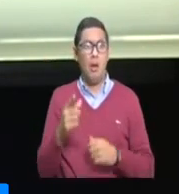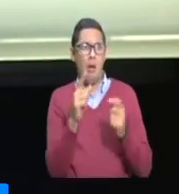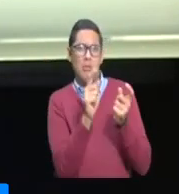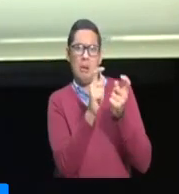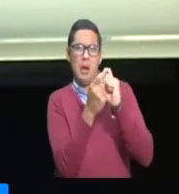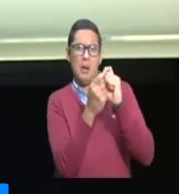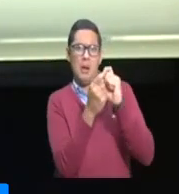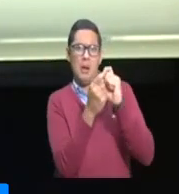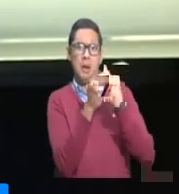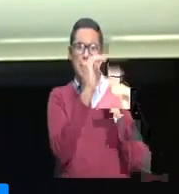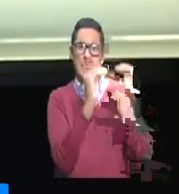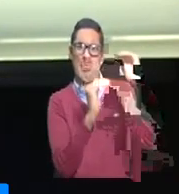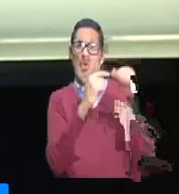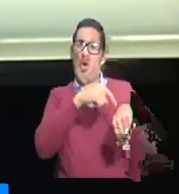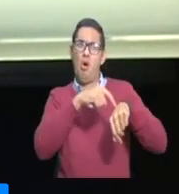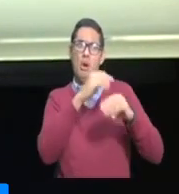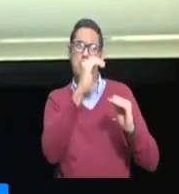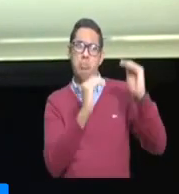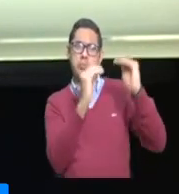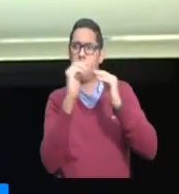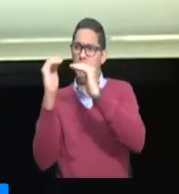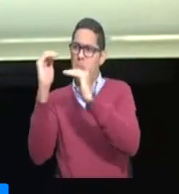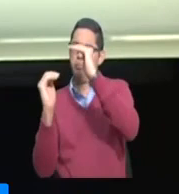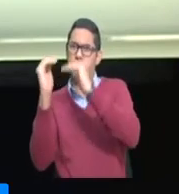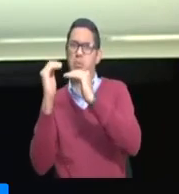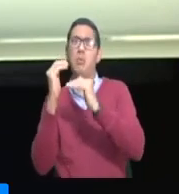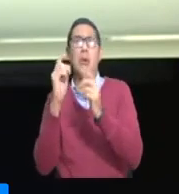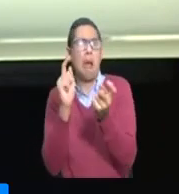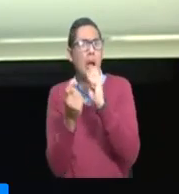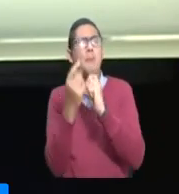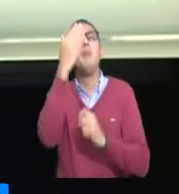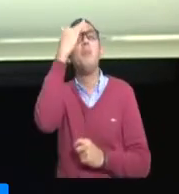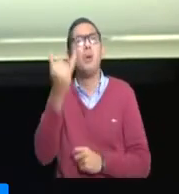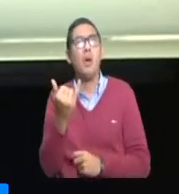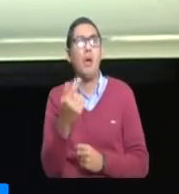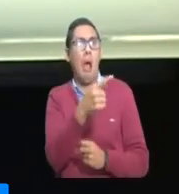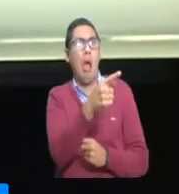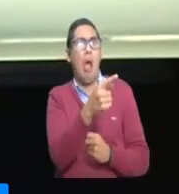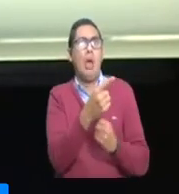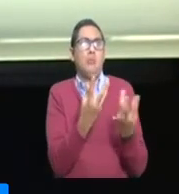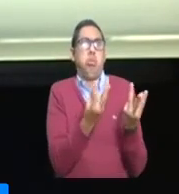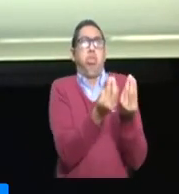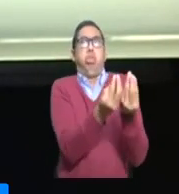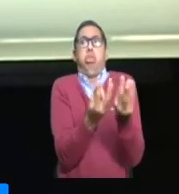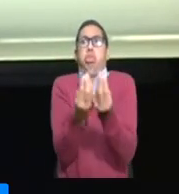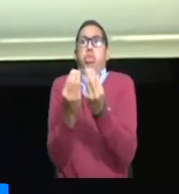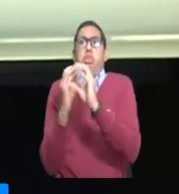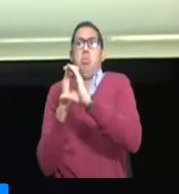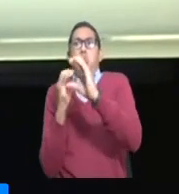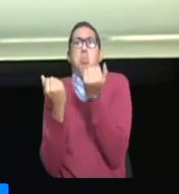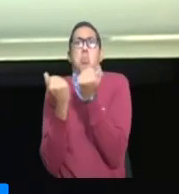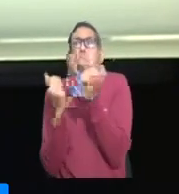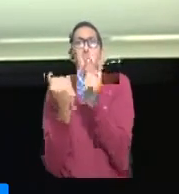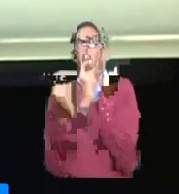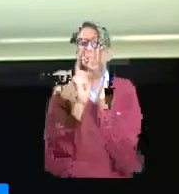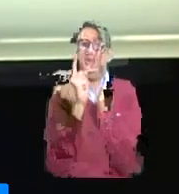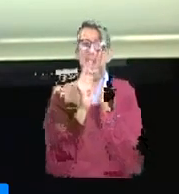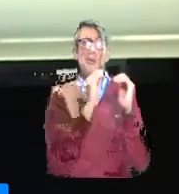objetivo de disminuir las aglomeraciones en los diferentes medios de transporte colectivo.